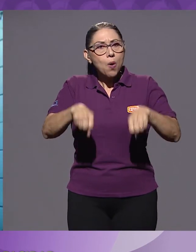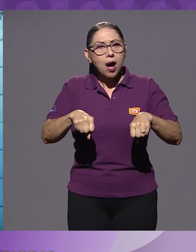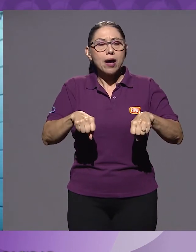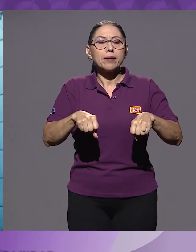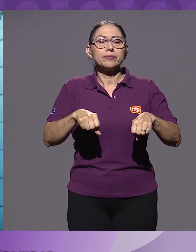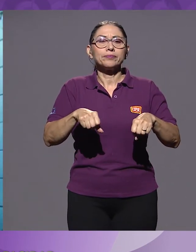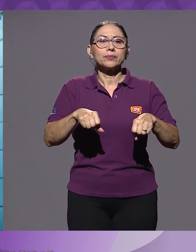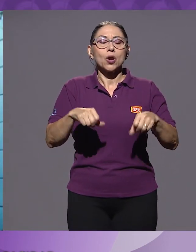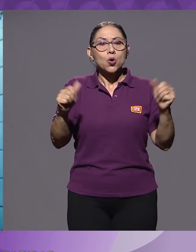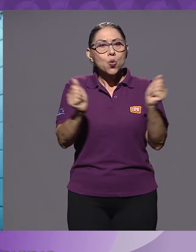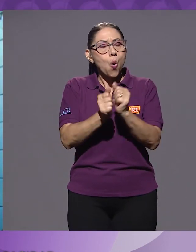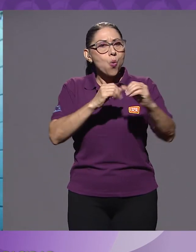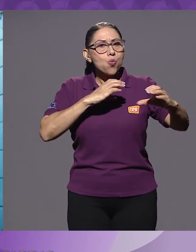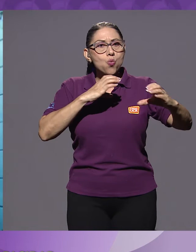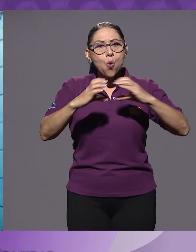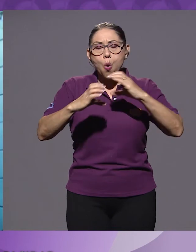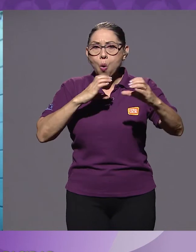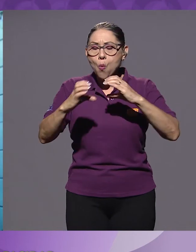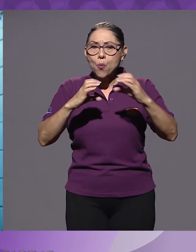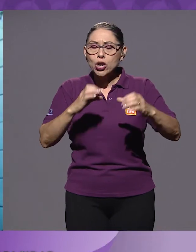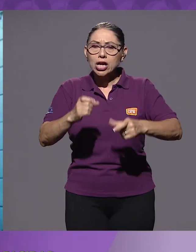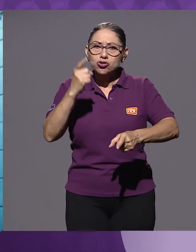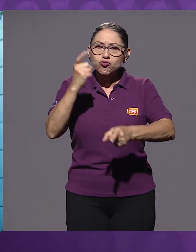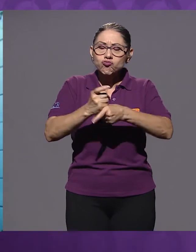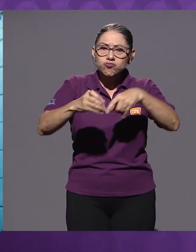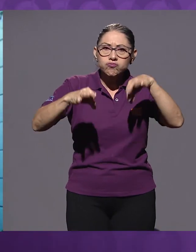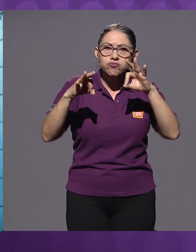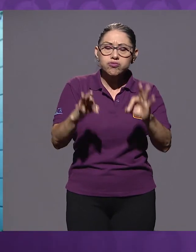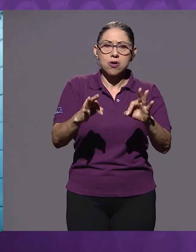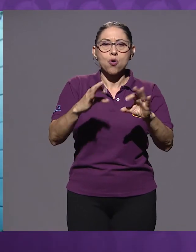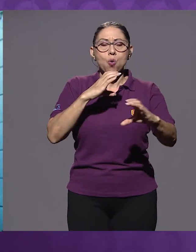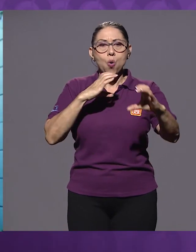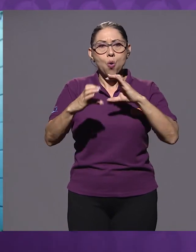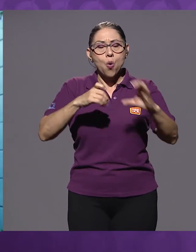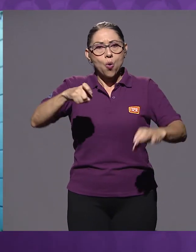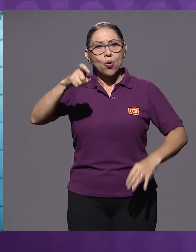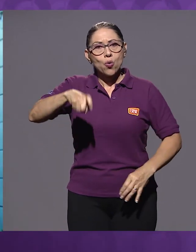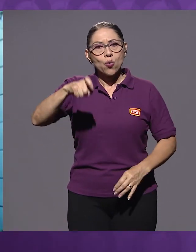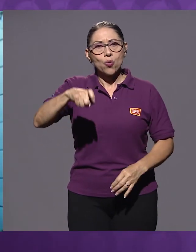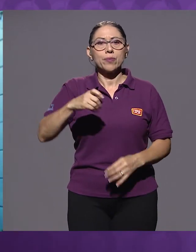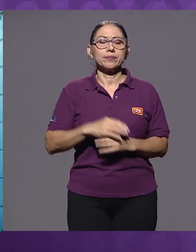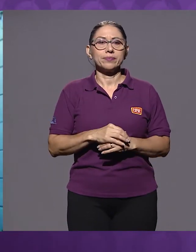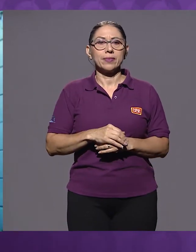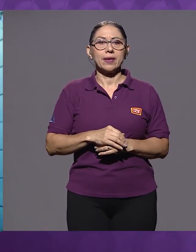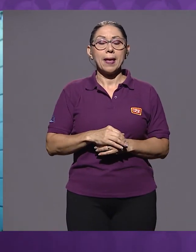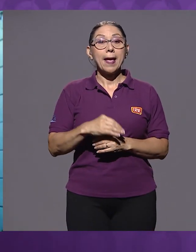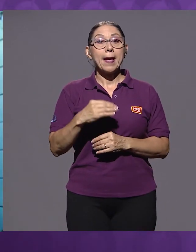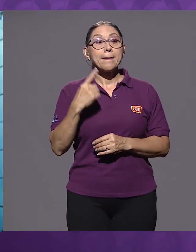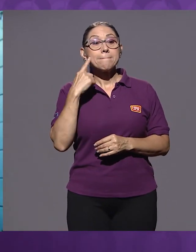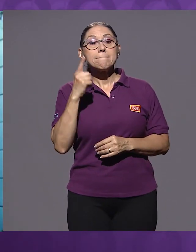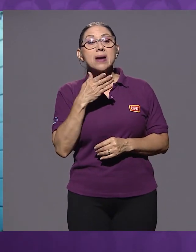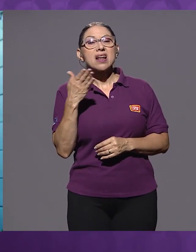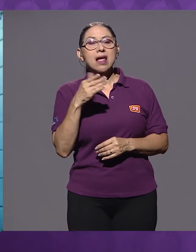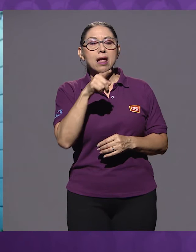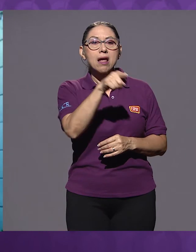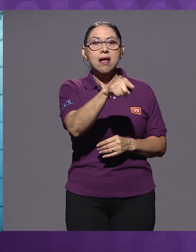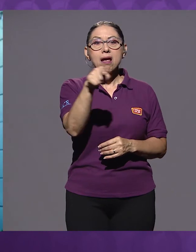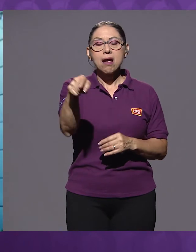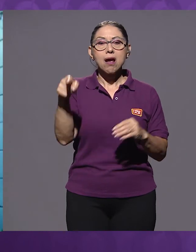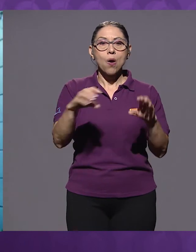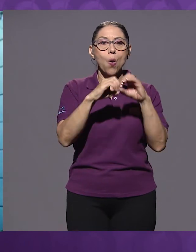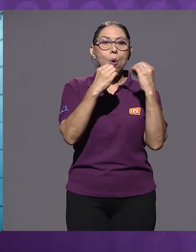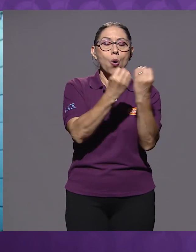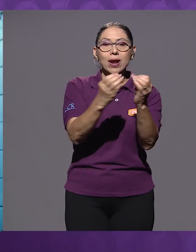llevando esta comunicación que es tan asertiva y que es tan necesaria para que las organizaciones, para que las